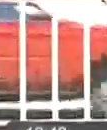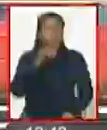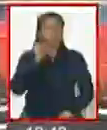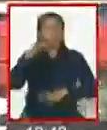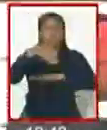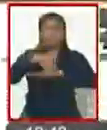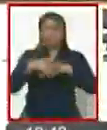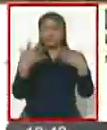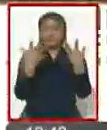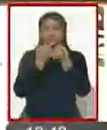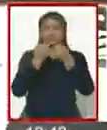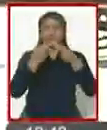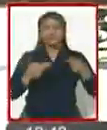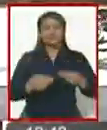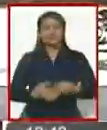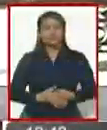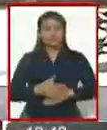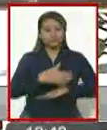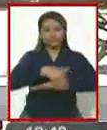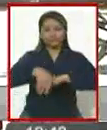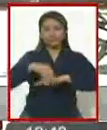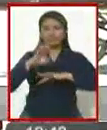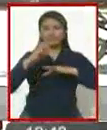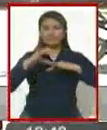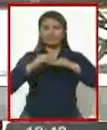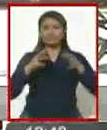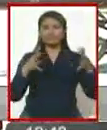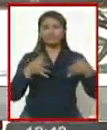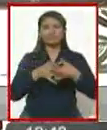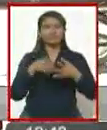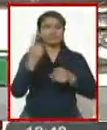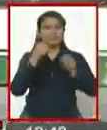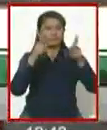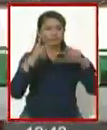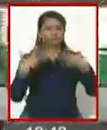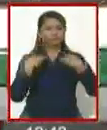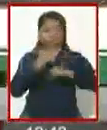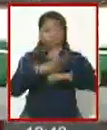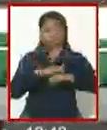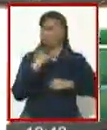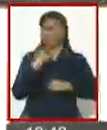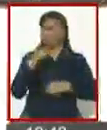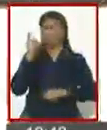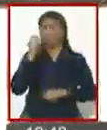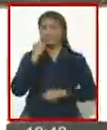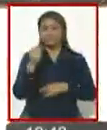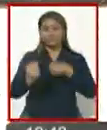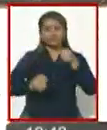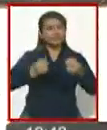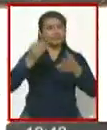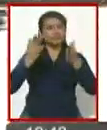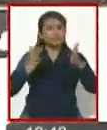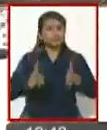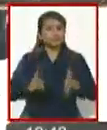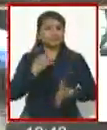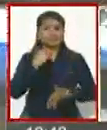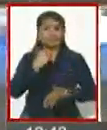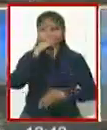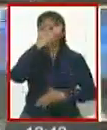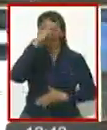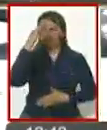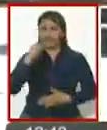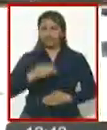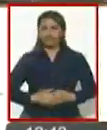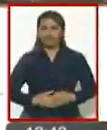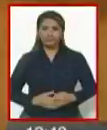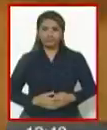Anoche se registró un accidente de tránsito sobre el Quinto Anillo, Avenida Mutualista. Una persona resultó herida y, según los testigos, el conductor se encontraba en estado